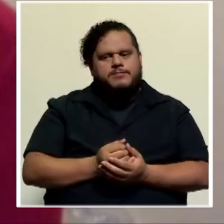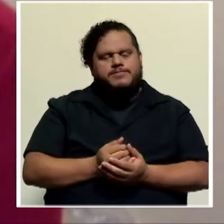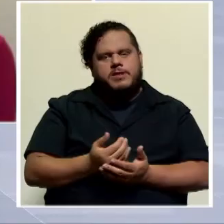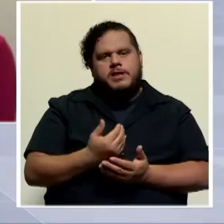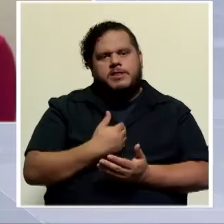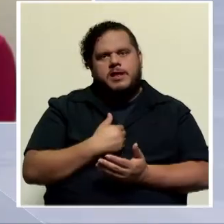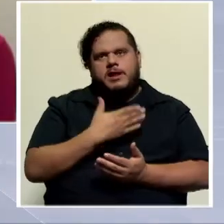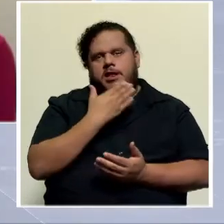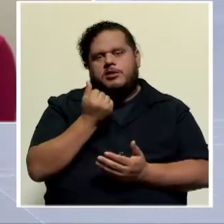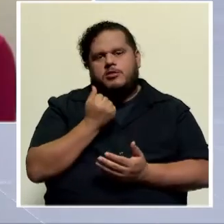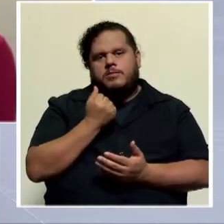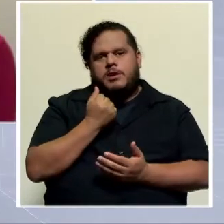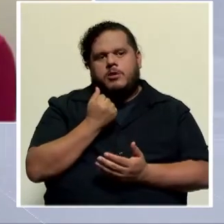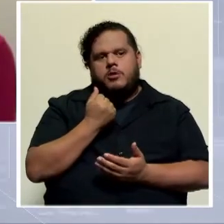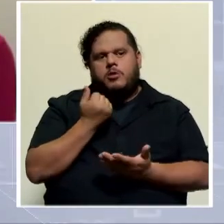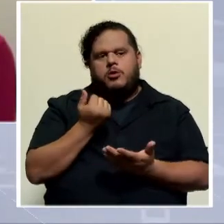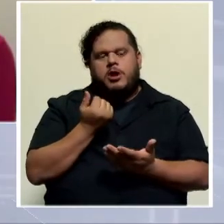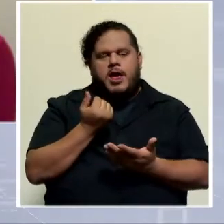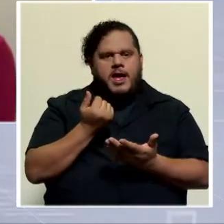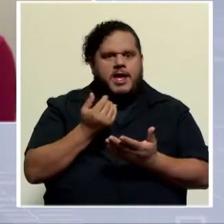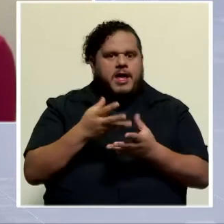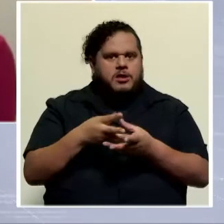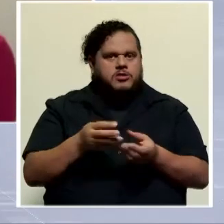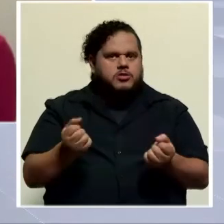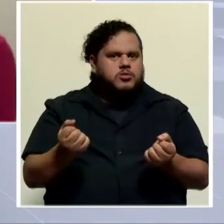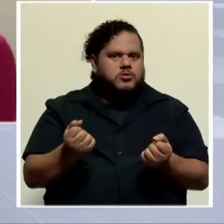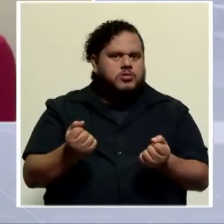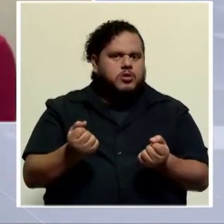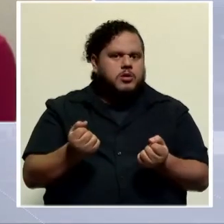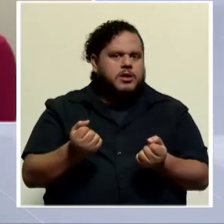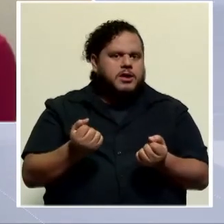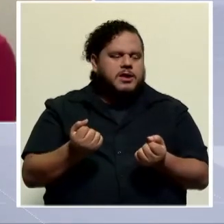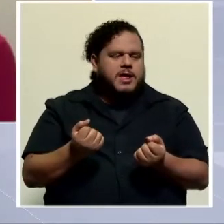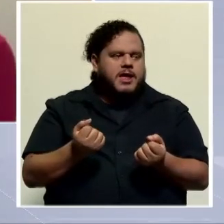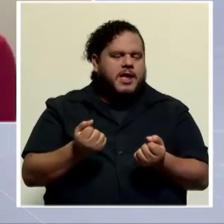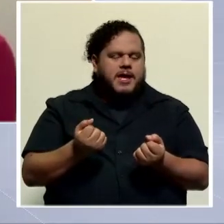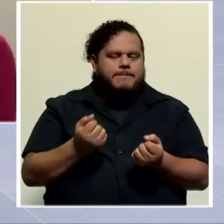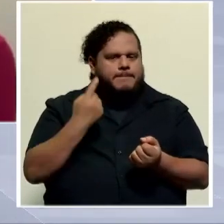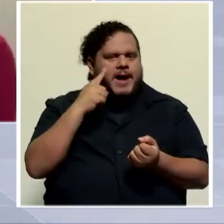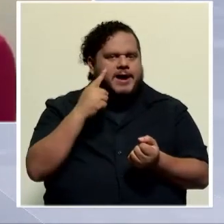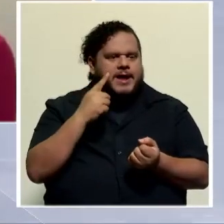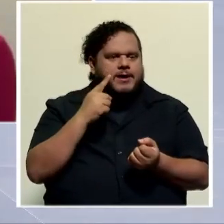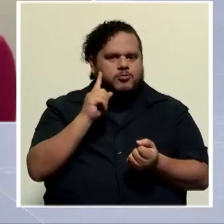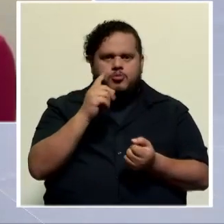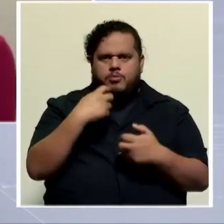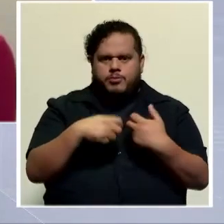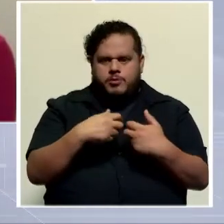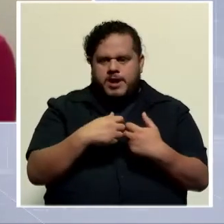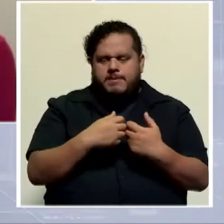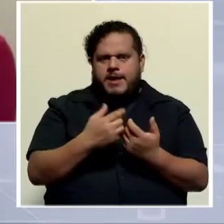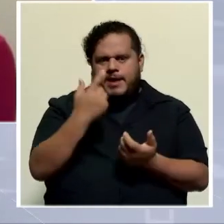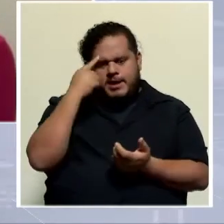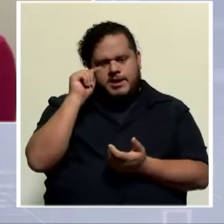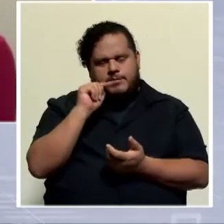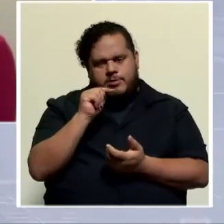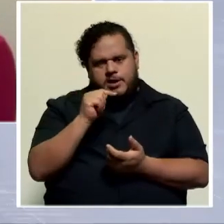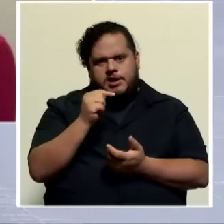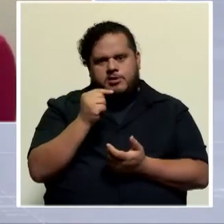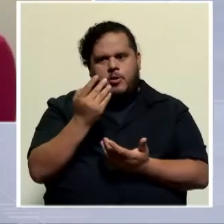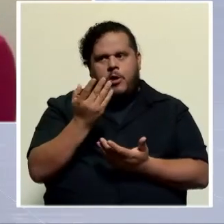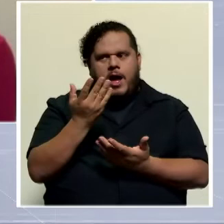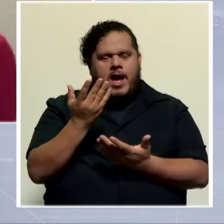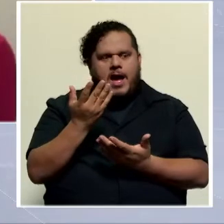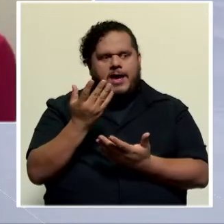tiene su mejor carta en contribuir a las soluciones de un problema por el cual hay consenso a nivel